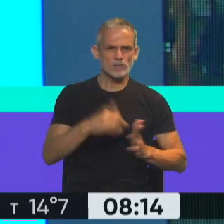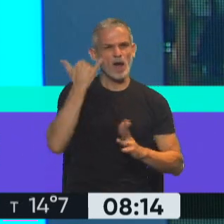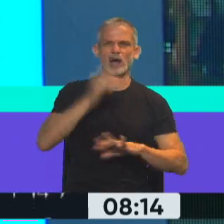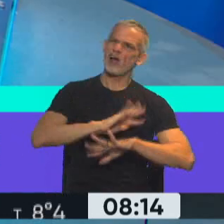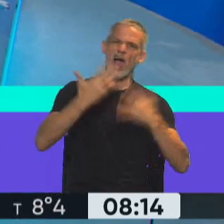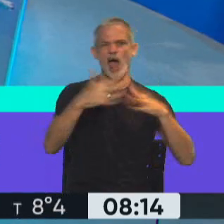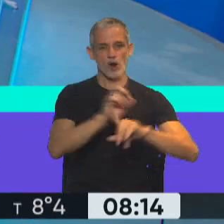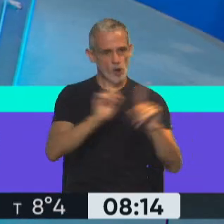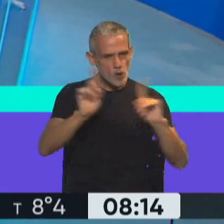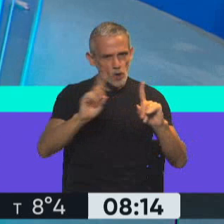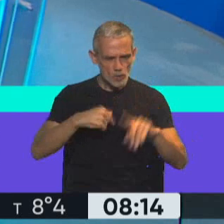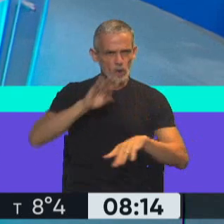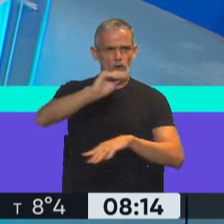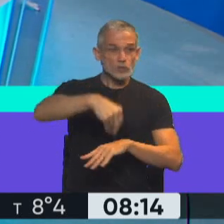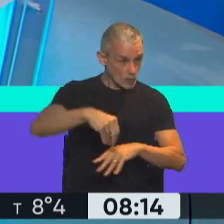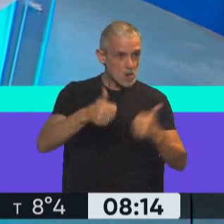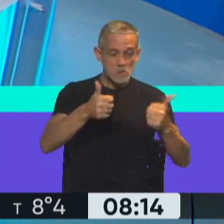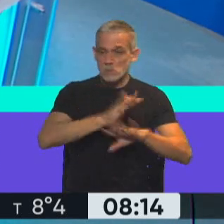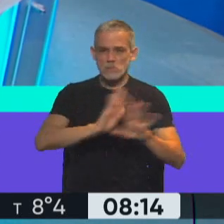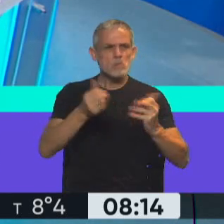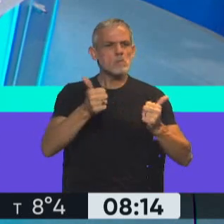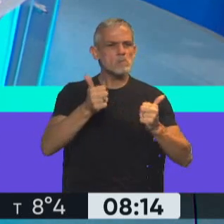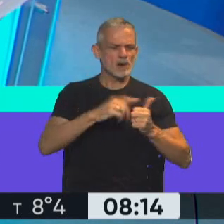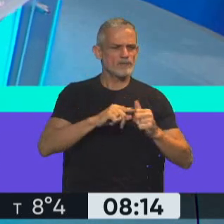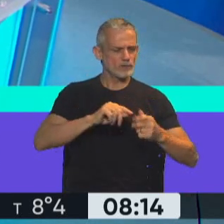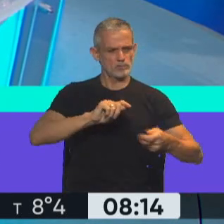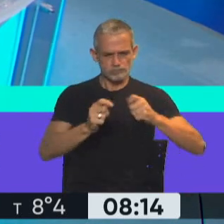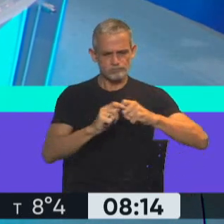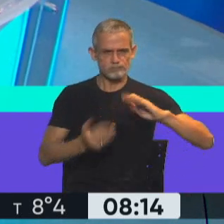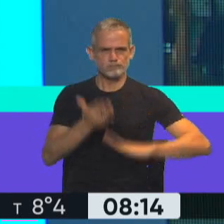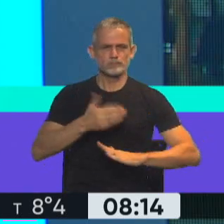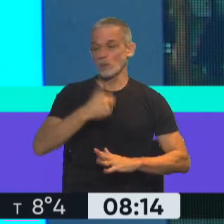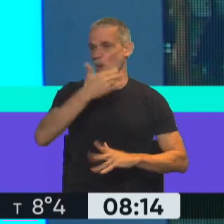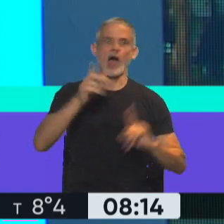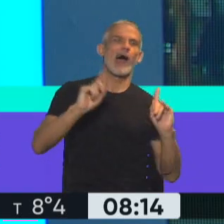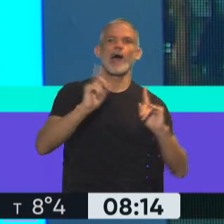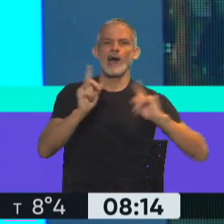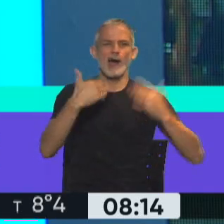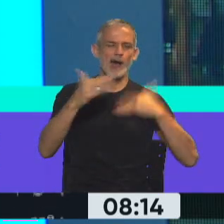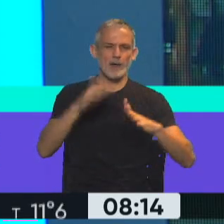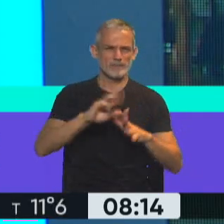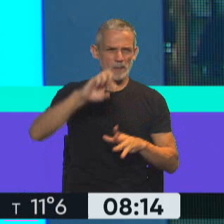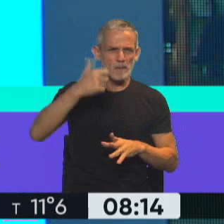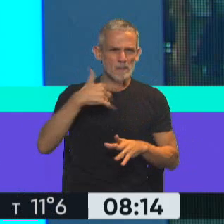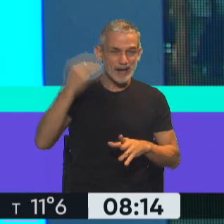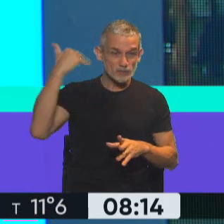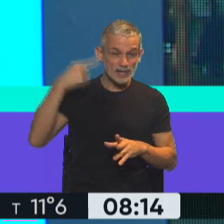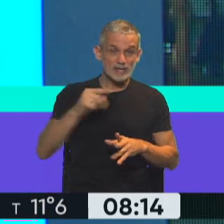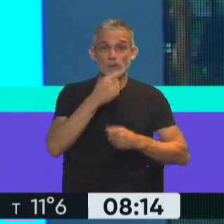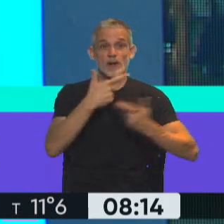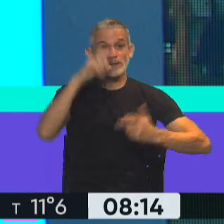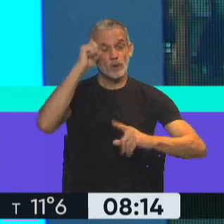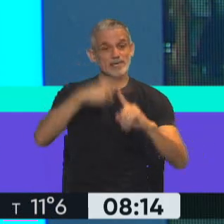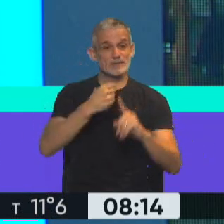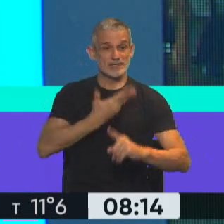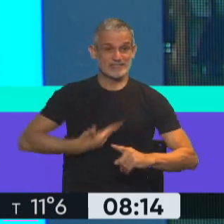todo lo contrario. Cuando vos asumís una derrota, tenés más posibilidades de revertirla que si la negás. Recordemos con las pasos anteriores, por ejemplo, el